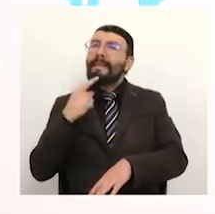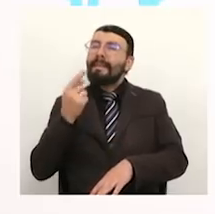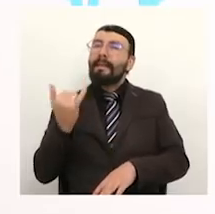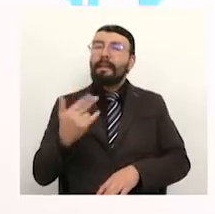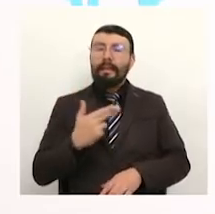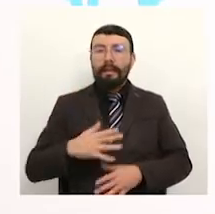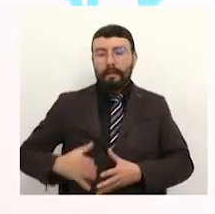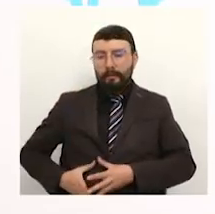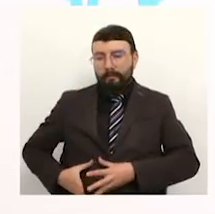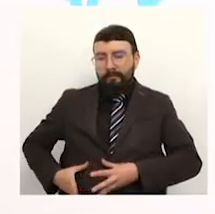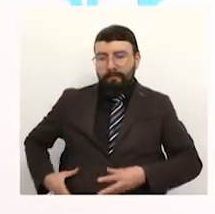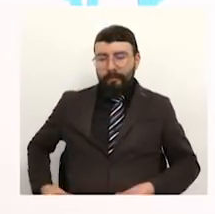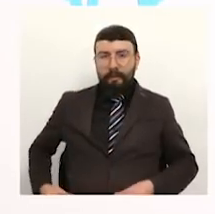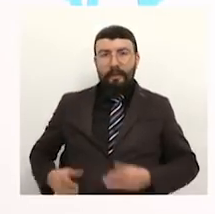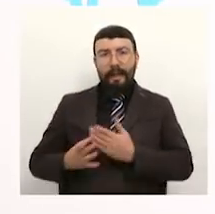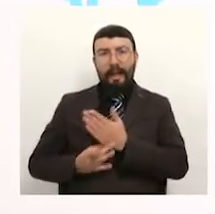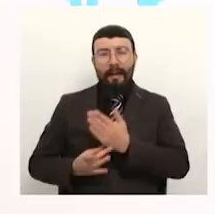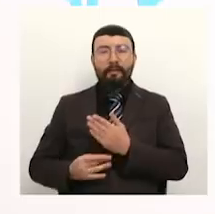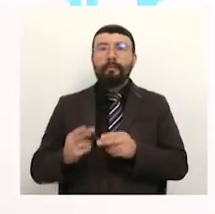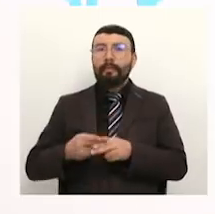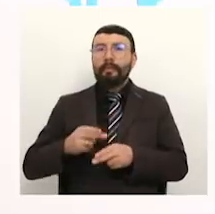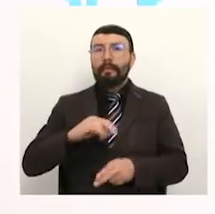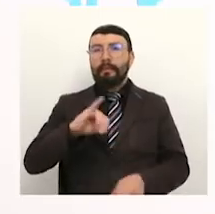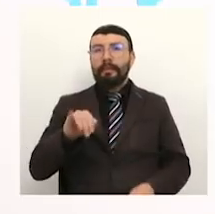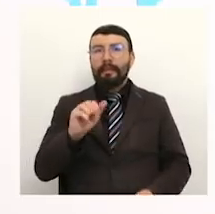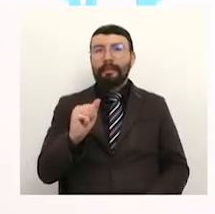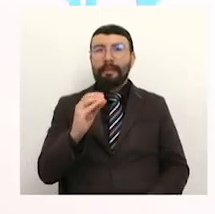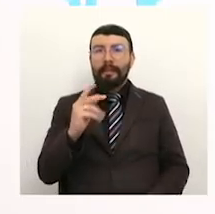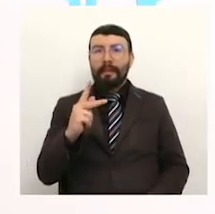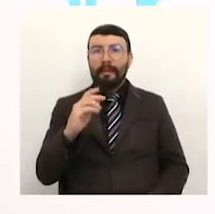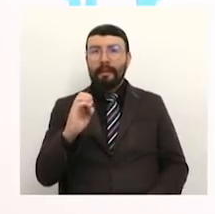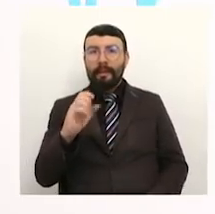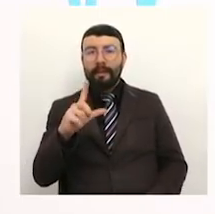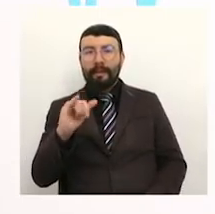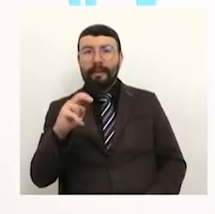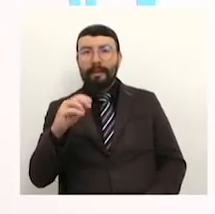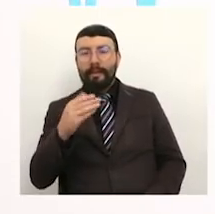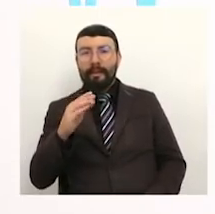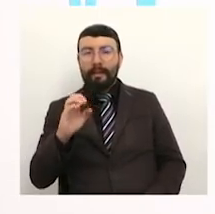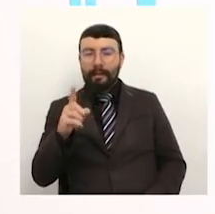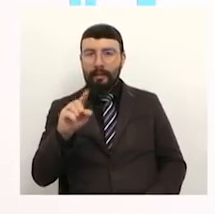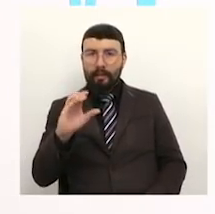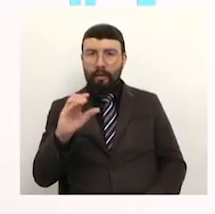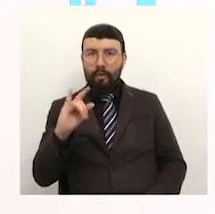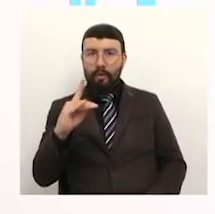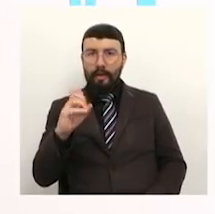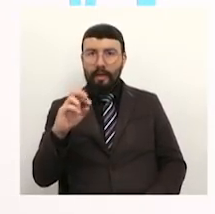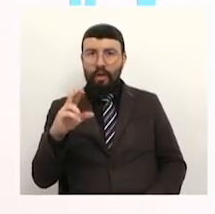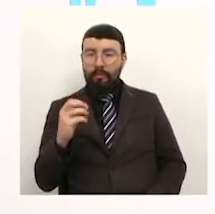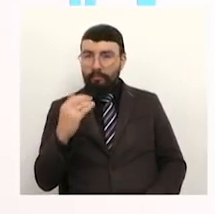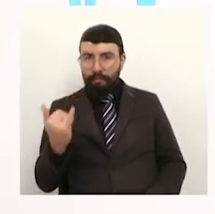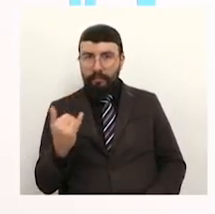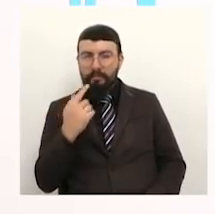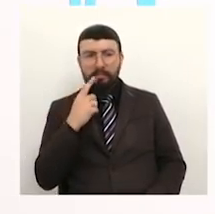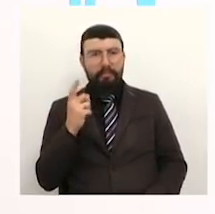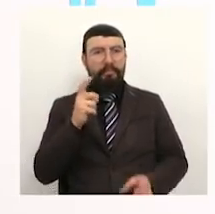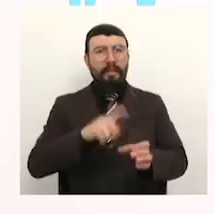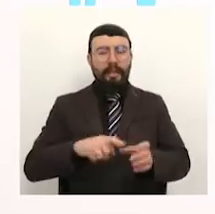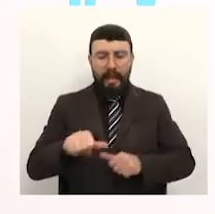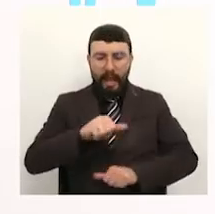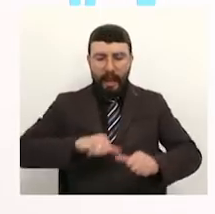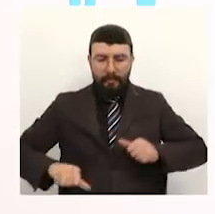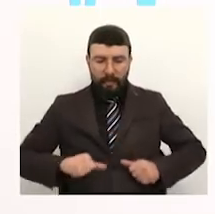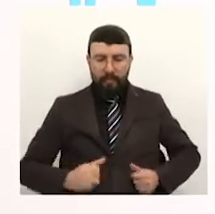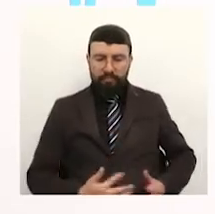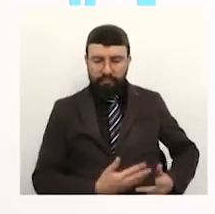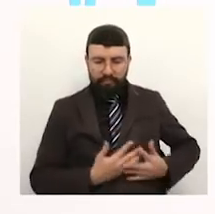que es jacqueline a escudero es el programa de limpieza de colon con recambio de flora intestinal que es algo maravilloso dura seis días y ahí está